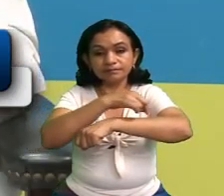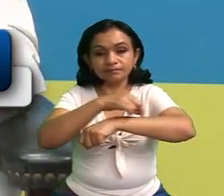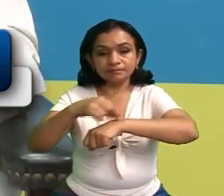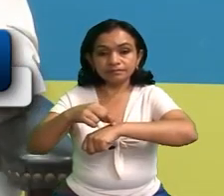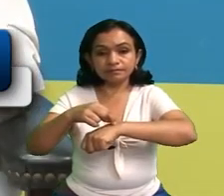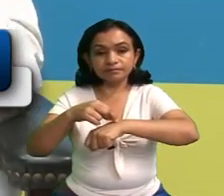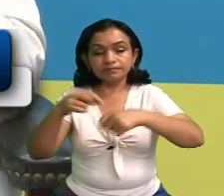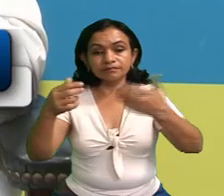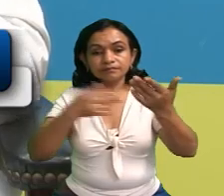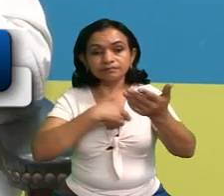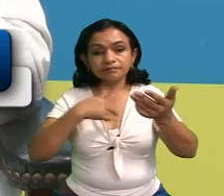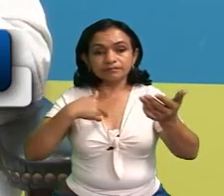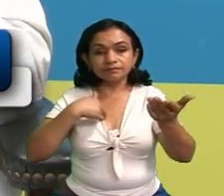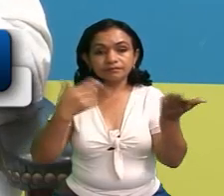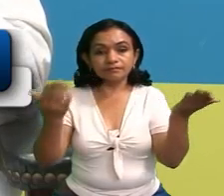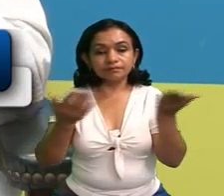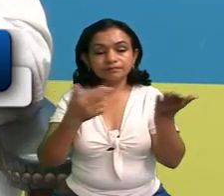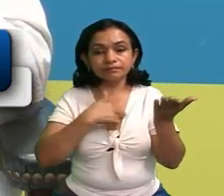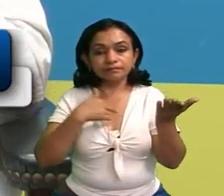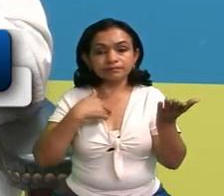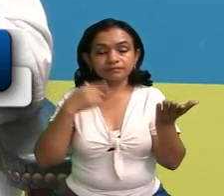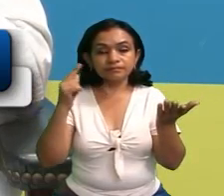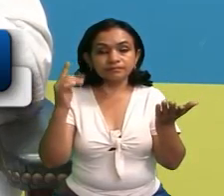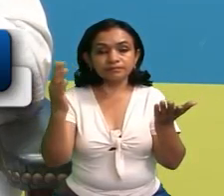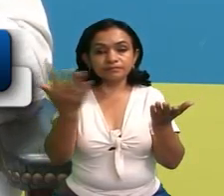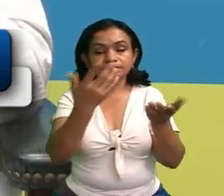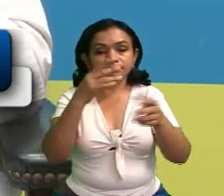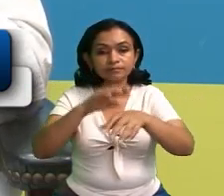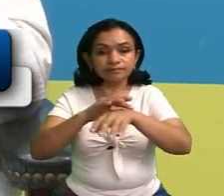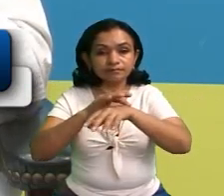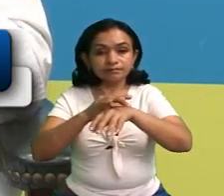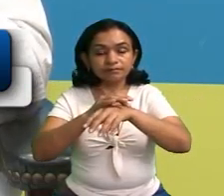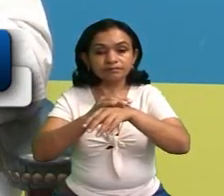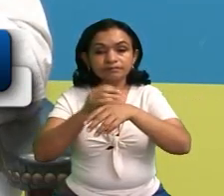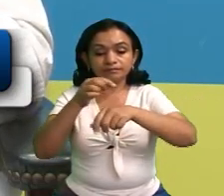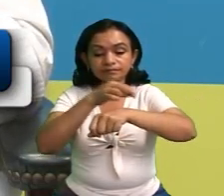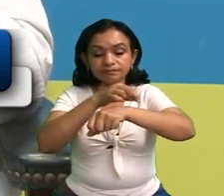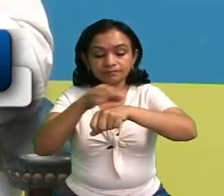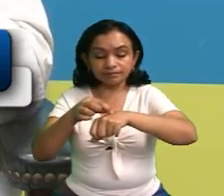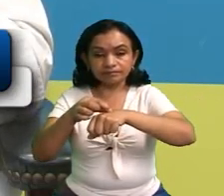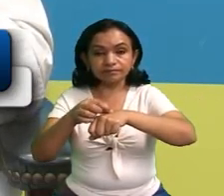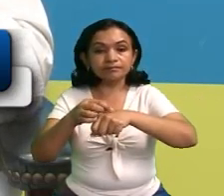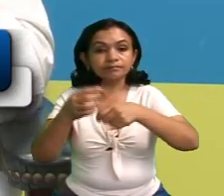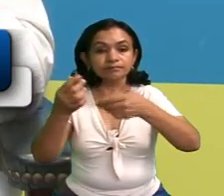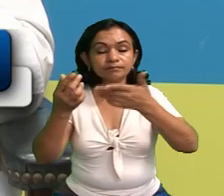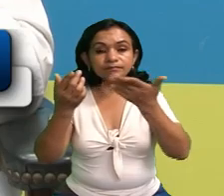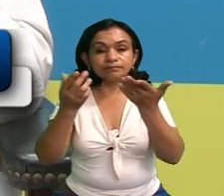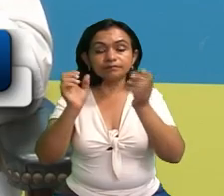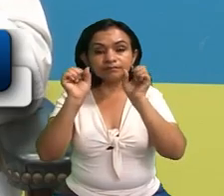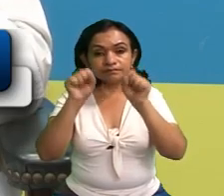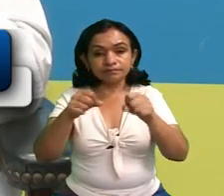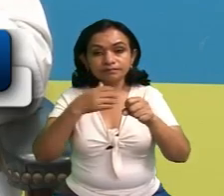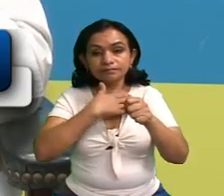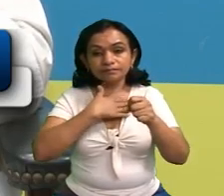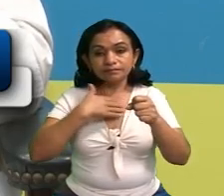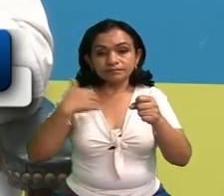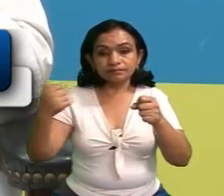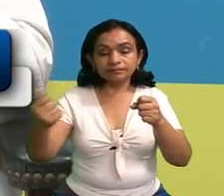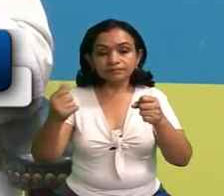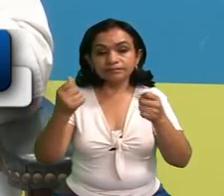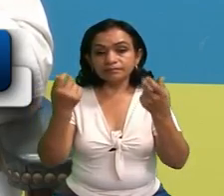y elastina que nosotros tenemos a nivel de la piel. Es una cicatriz. Las estrías pueden mejorar su apariencia,